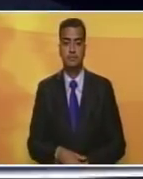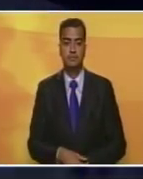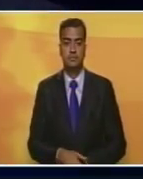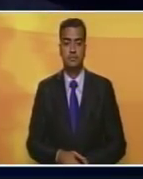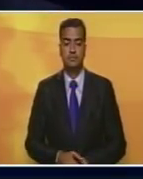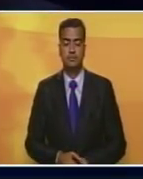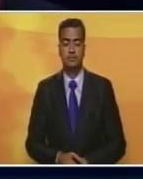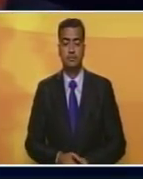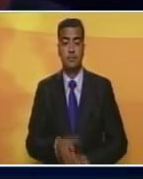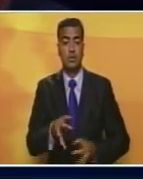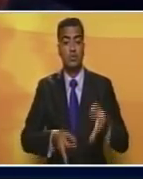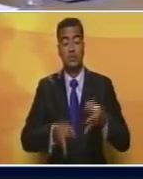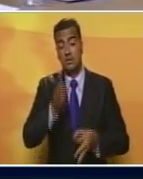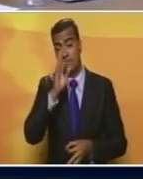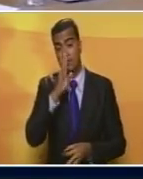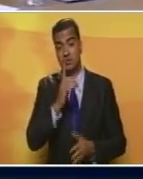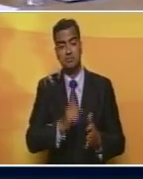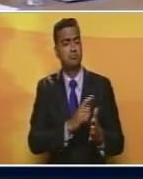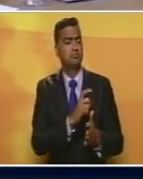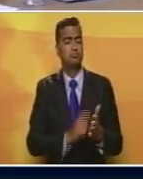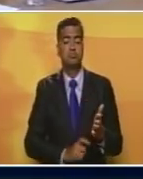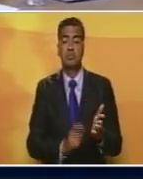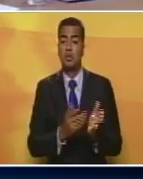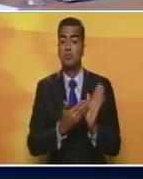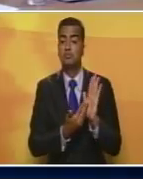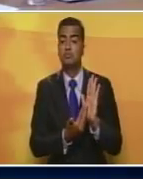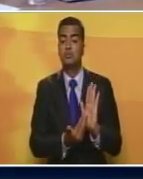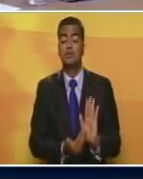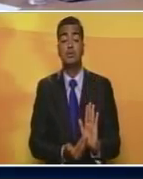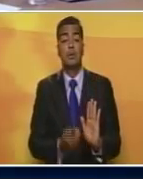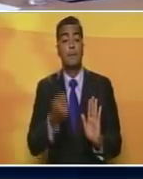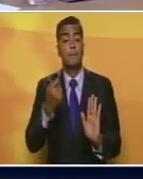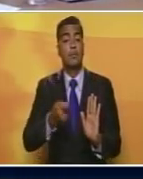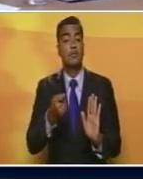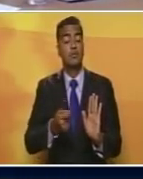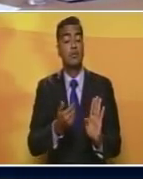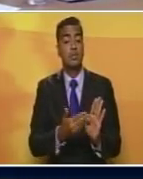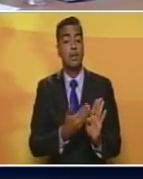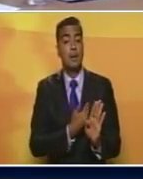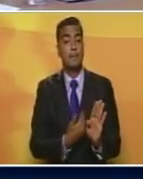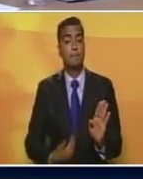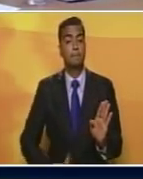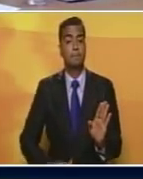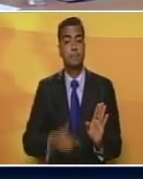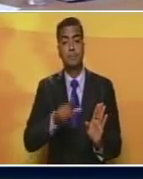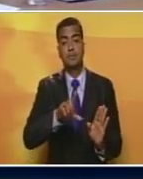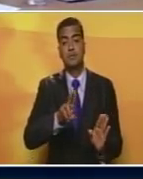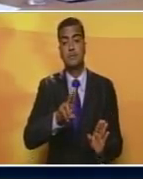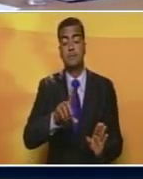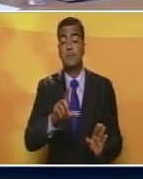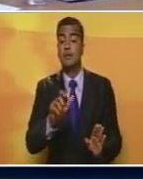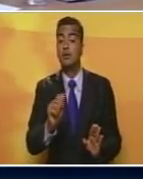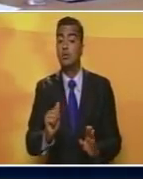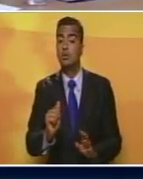de paz con el gobierno colombiano. El presidente Juan Manuel Santos suspendió las negociaciones tras